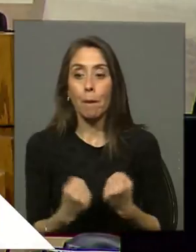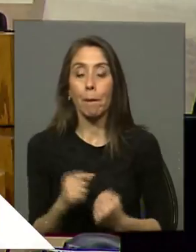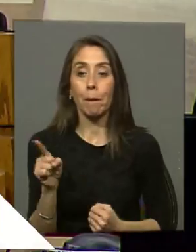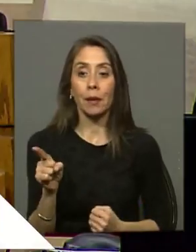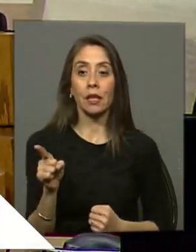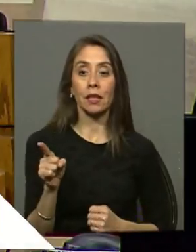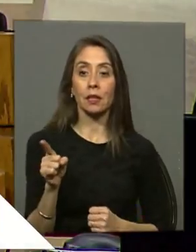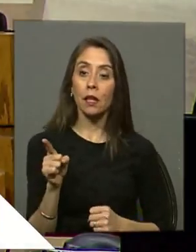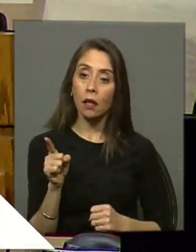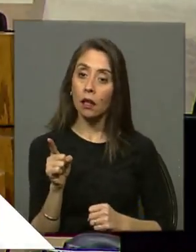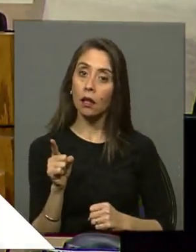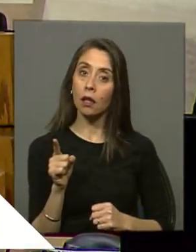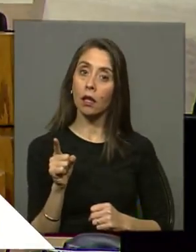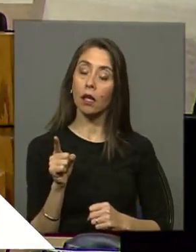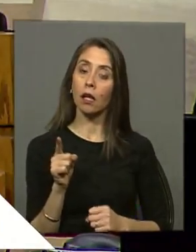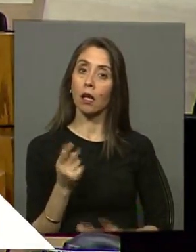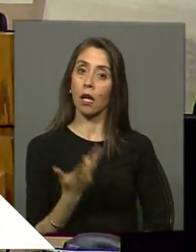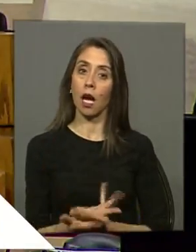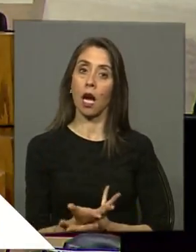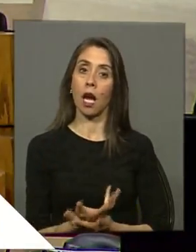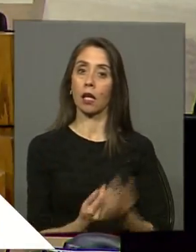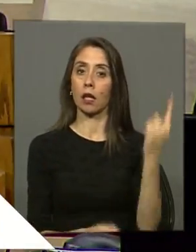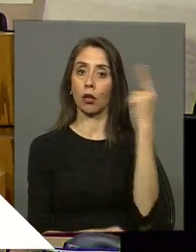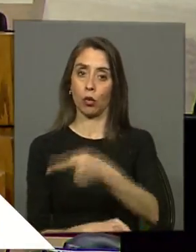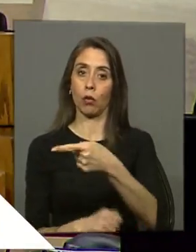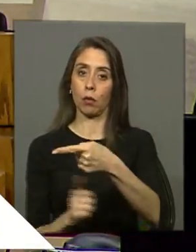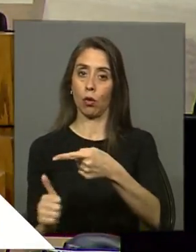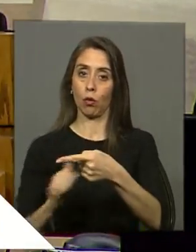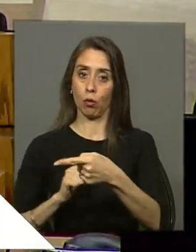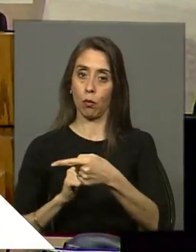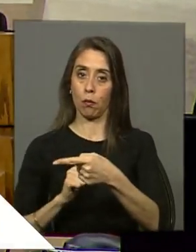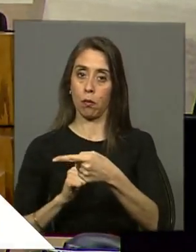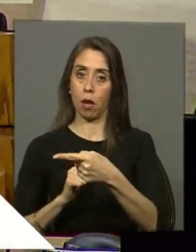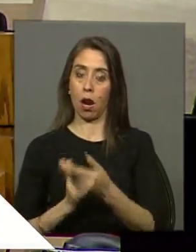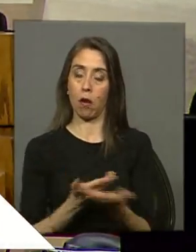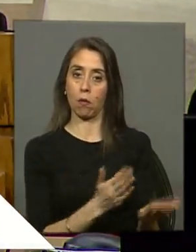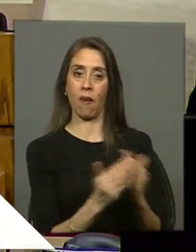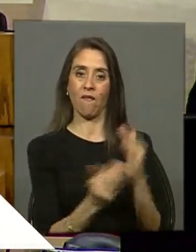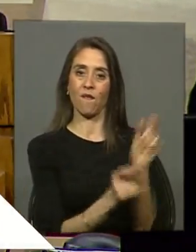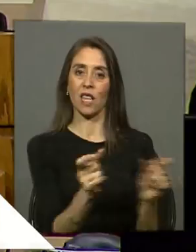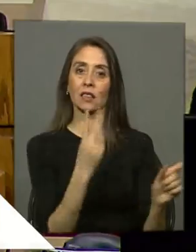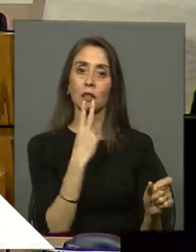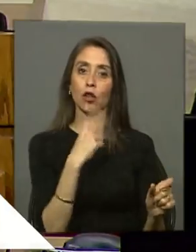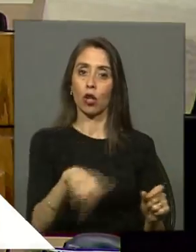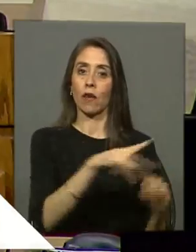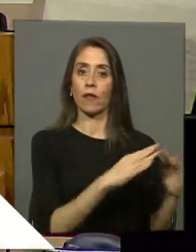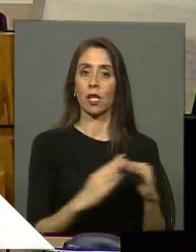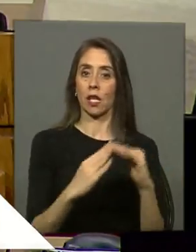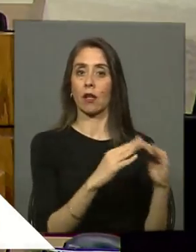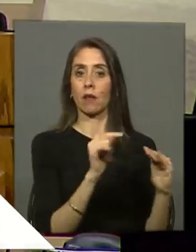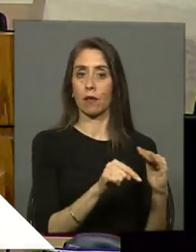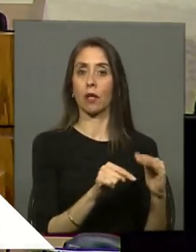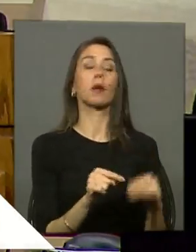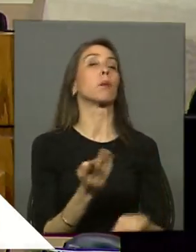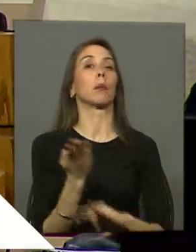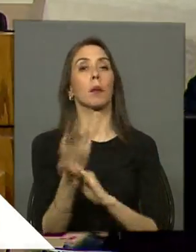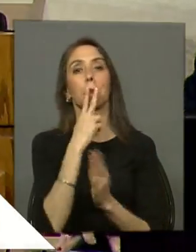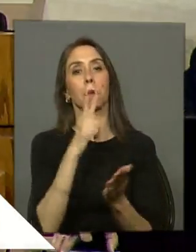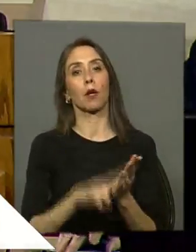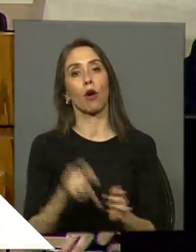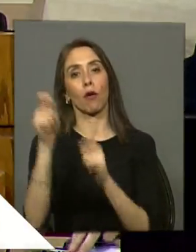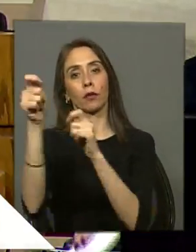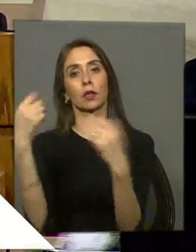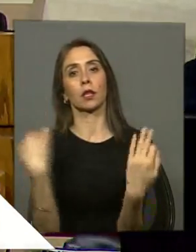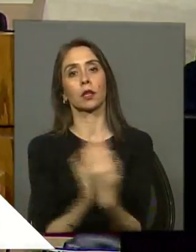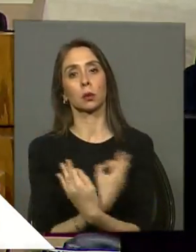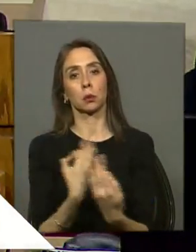cumplir hay que obligarla a que cumpla con los vecinos por lo tanto me gustaría pedir que se ofice para que nos